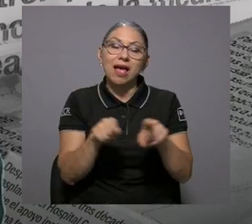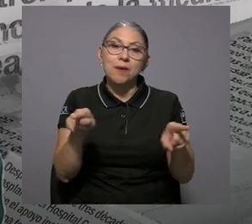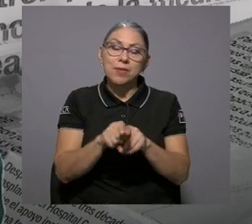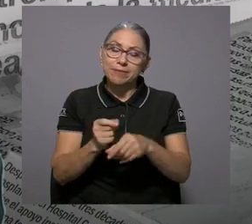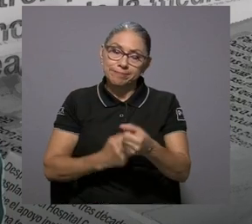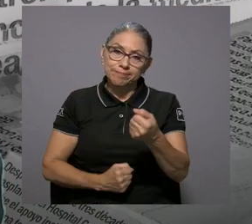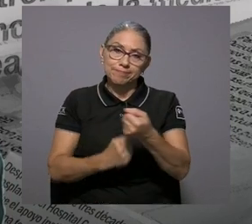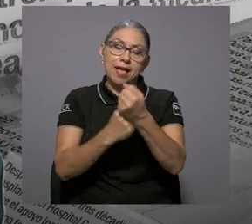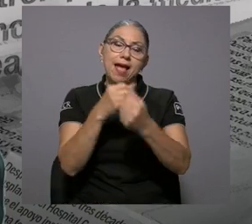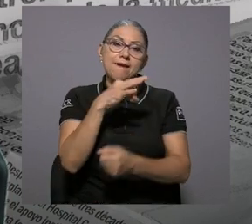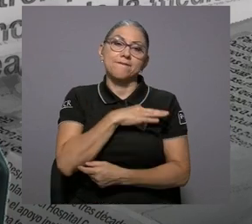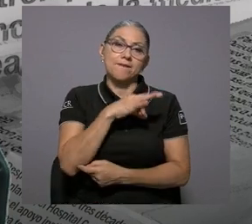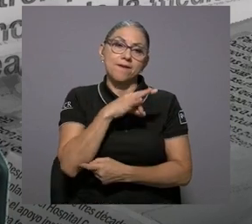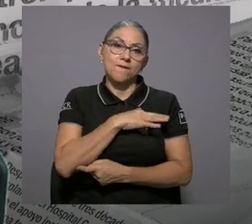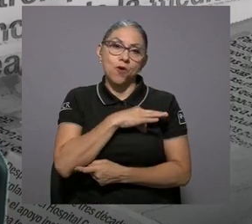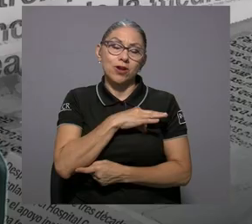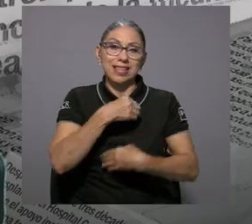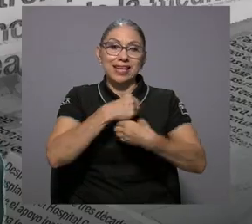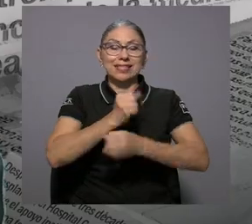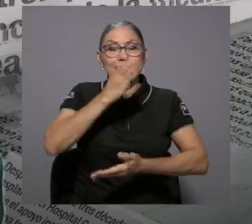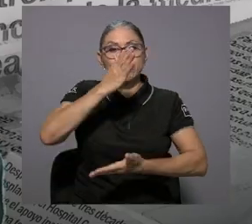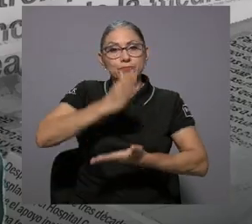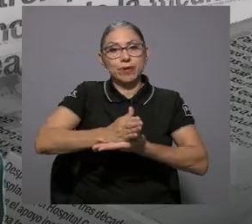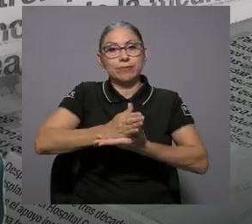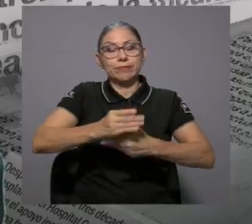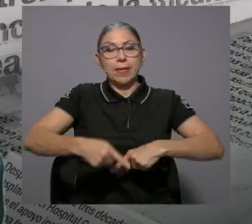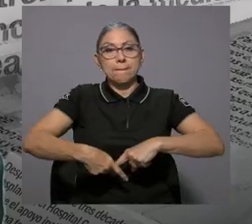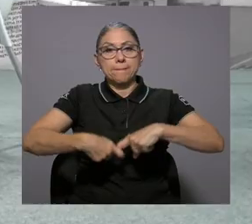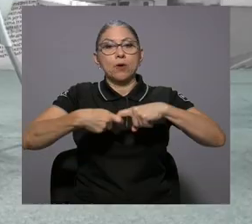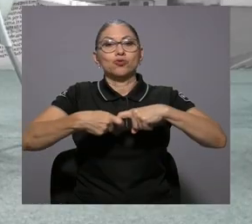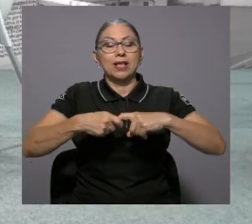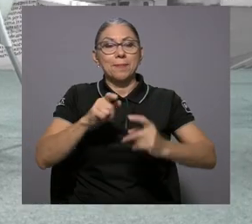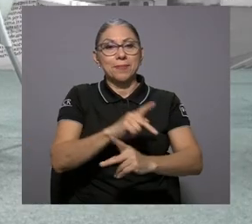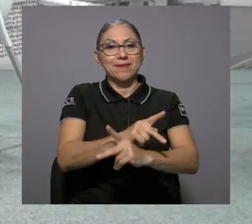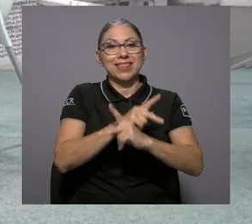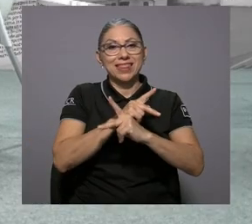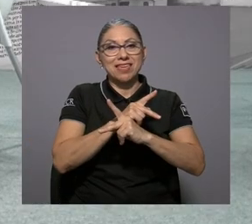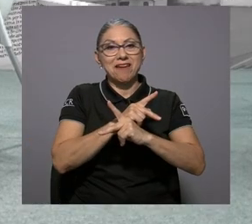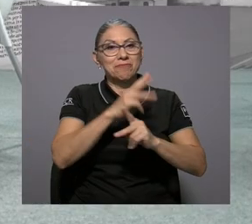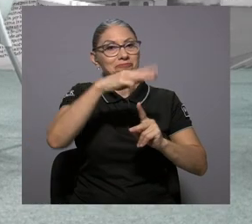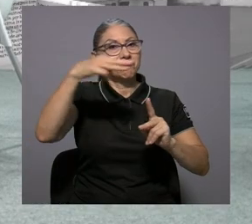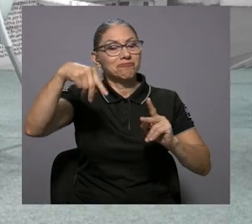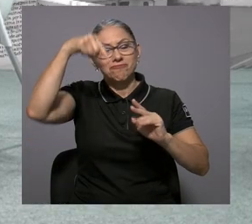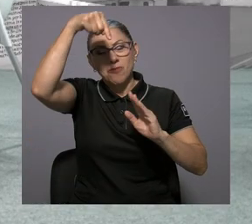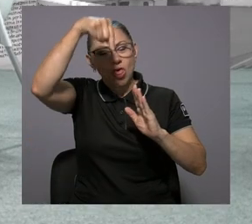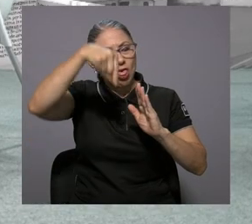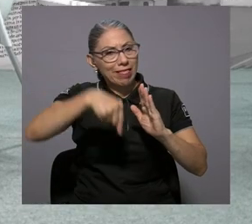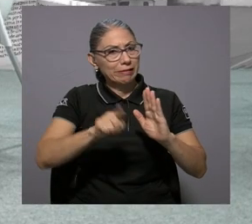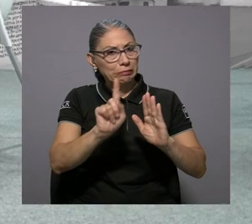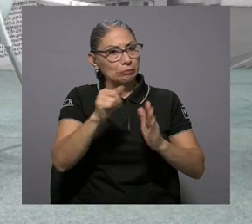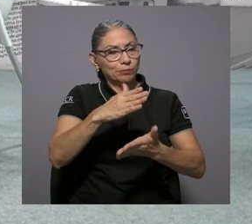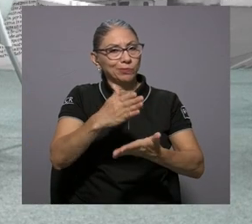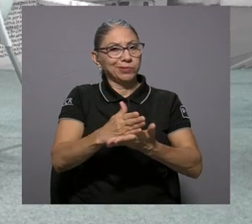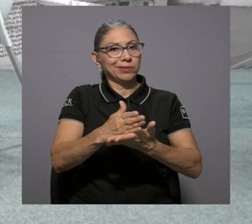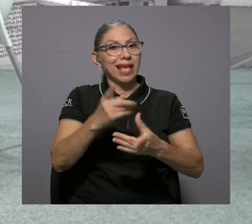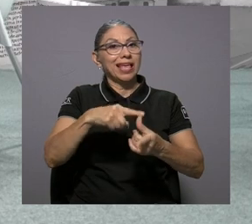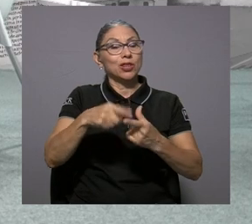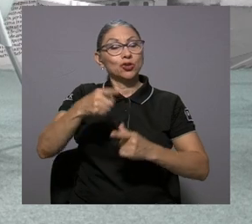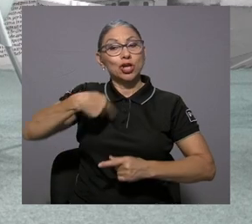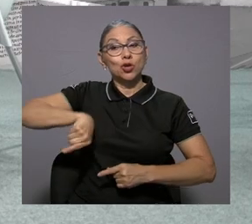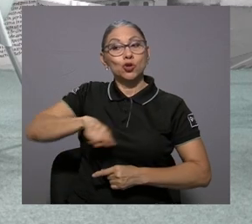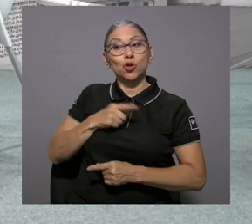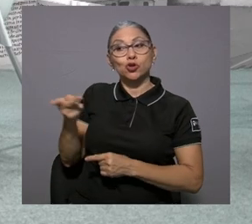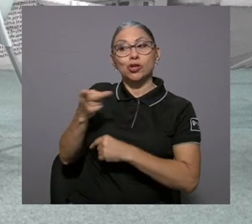de esta pausa preventiva y entonces caminamos en la misma dirección, que